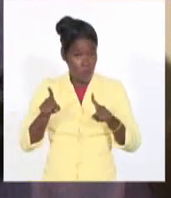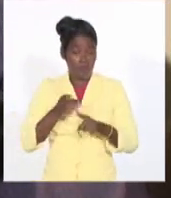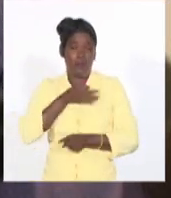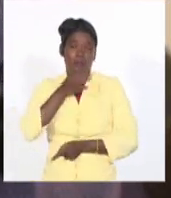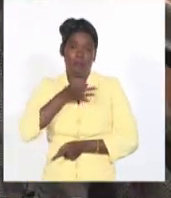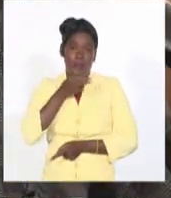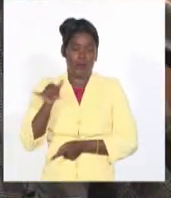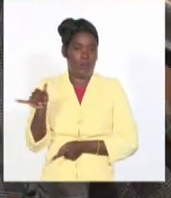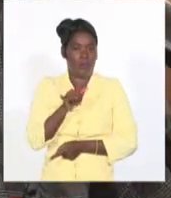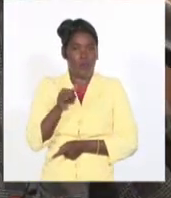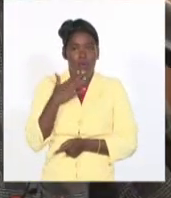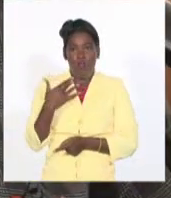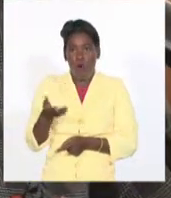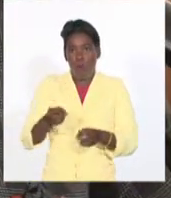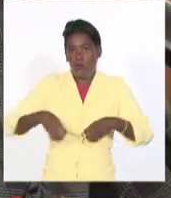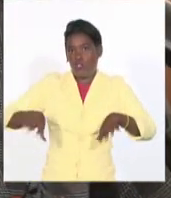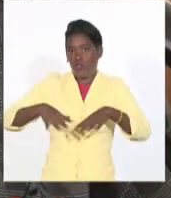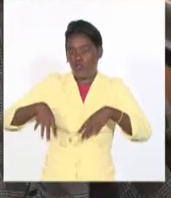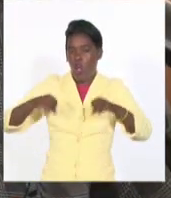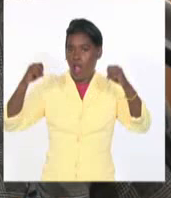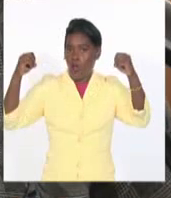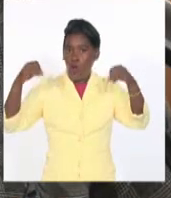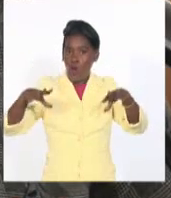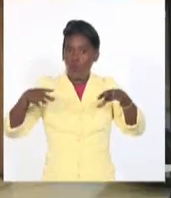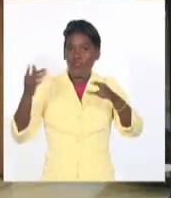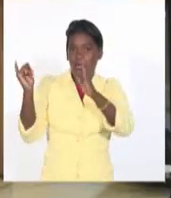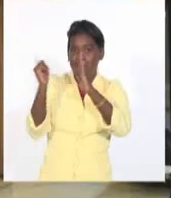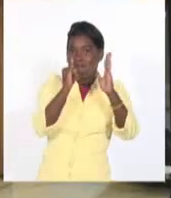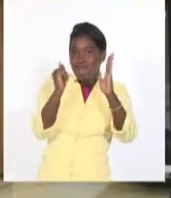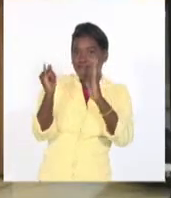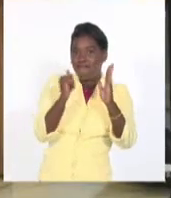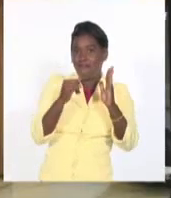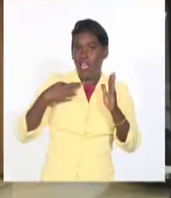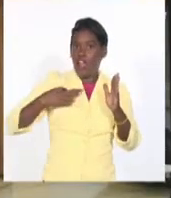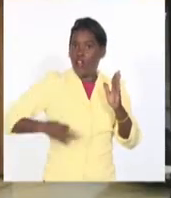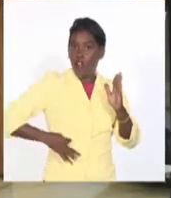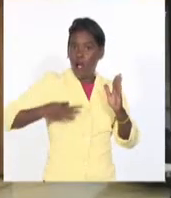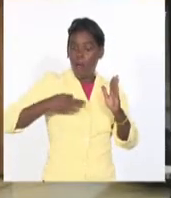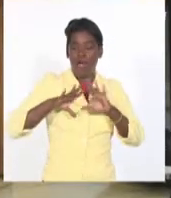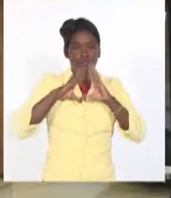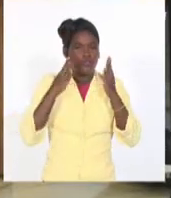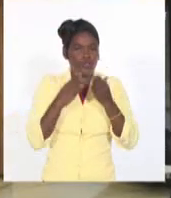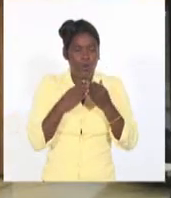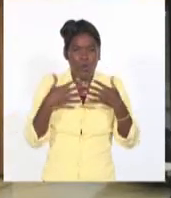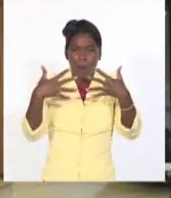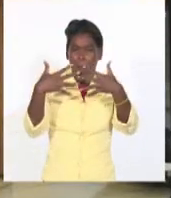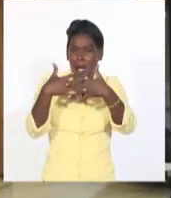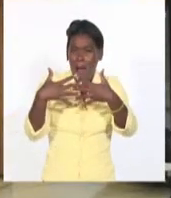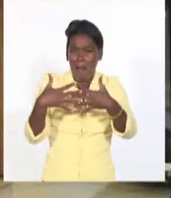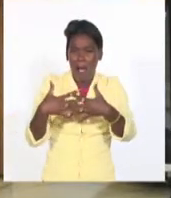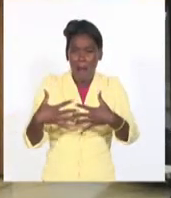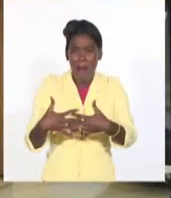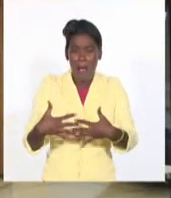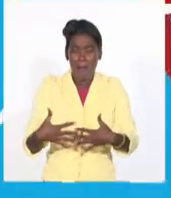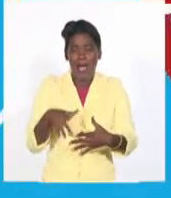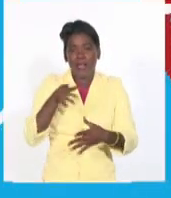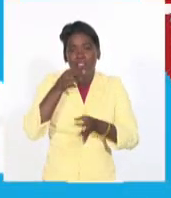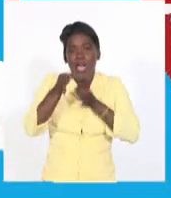escénico nacional. Los asistentes evocaron las implicaciones de tres puestas cimeras de la historia del teatro en